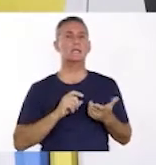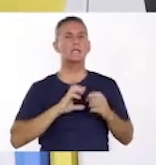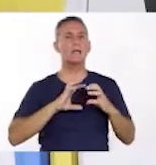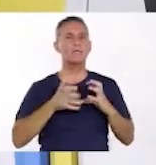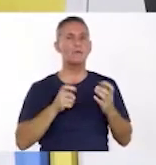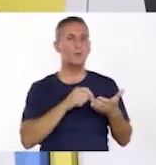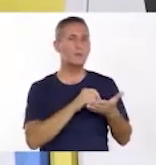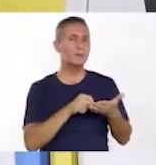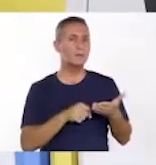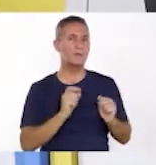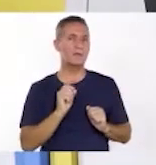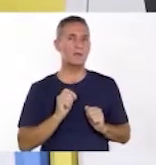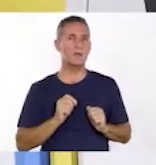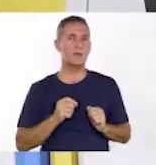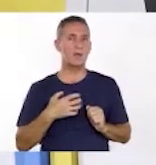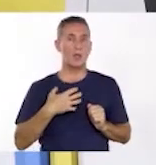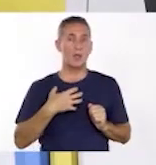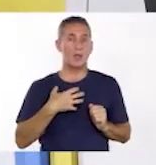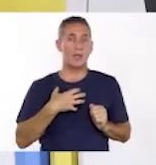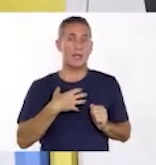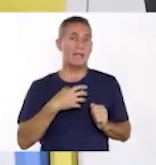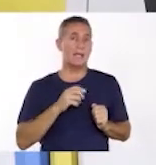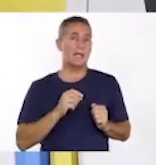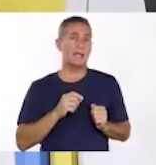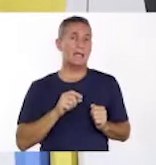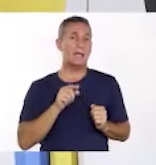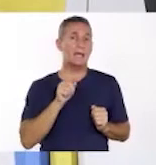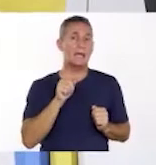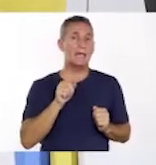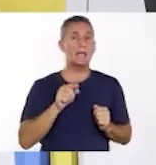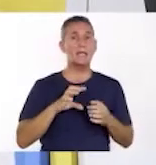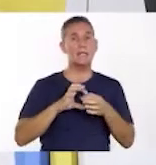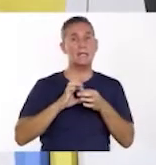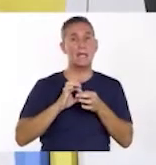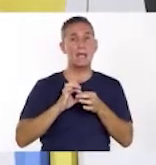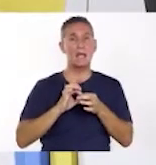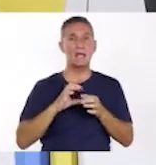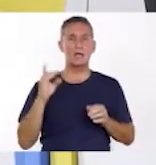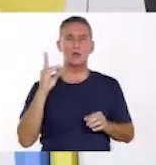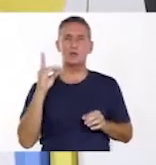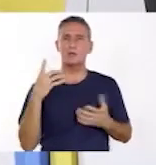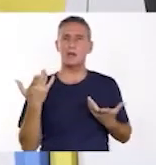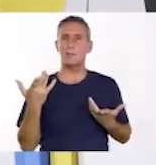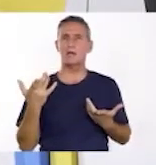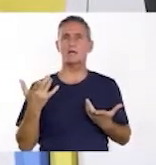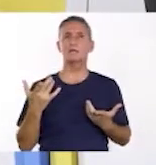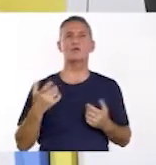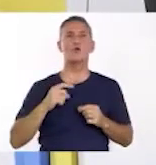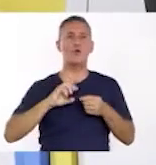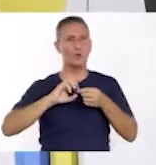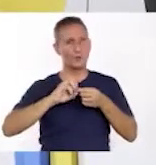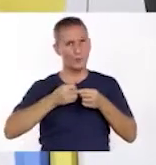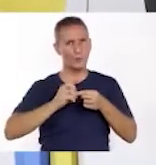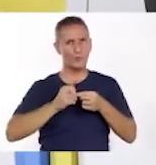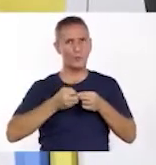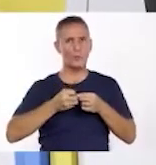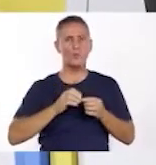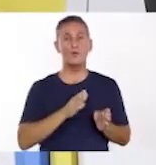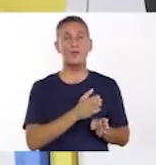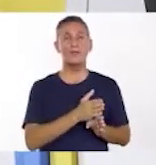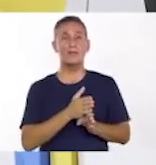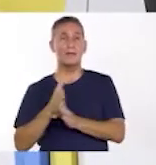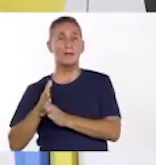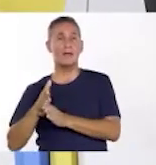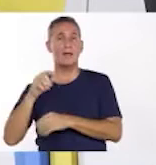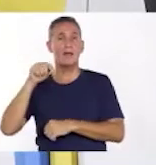movimiento, hemos dicho que pertenece al género dramático y que es una comedia. Y pasamos